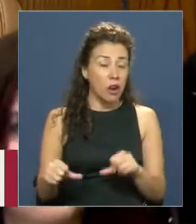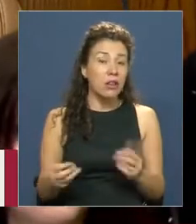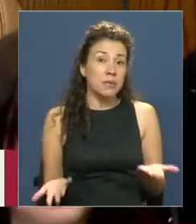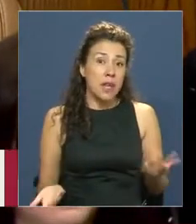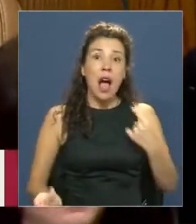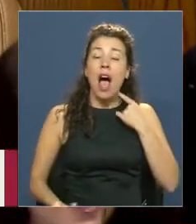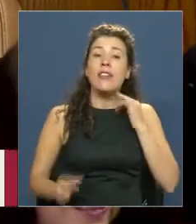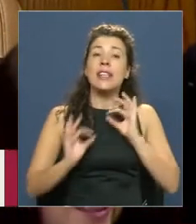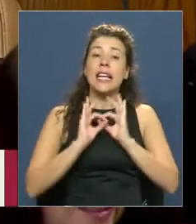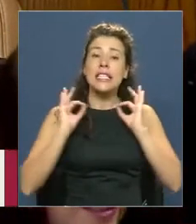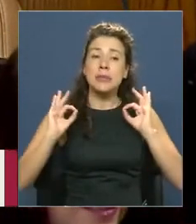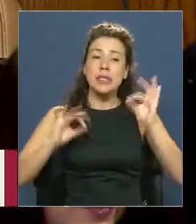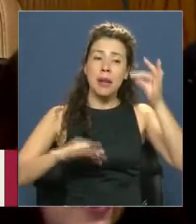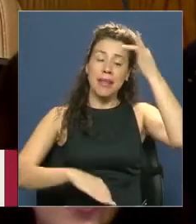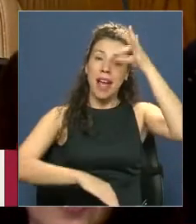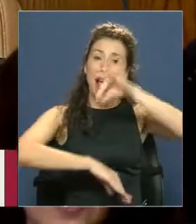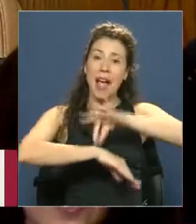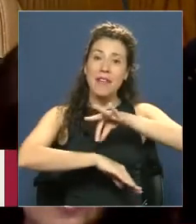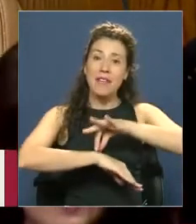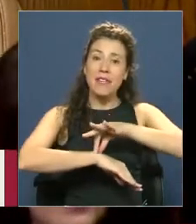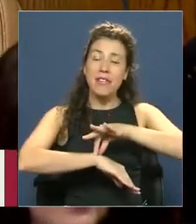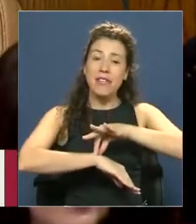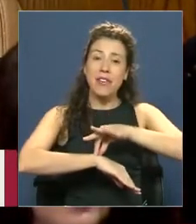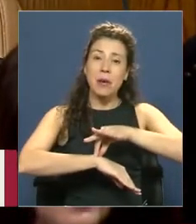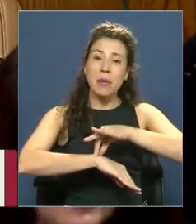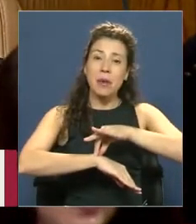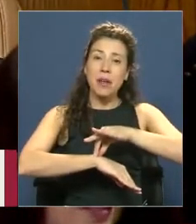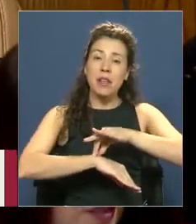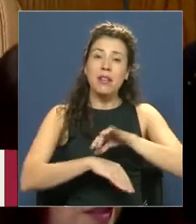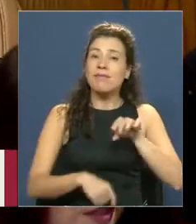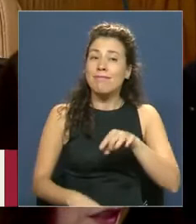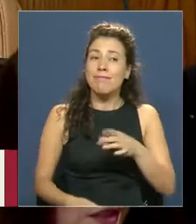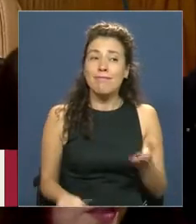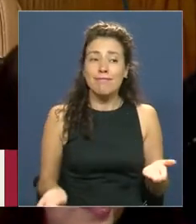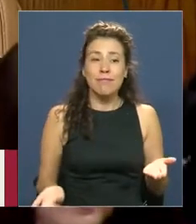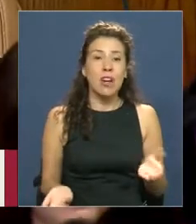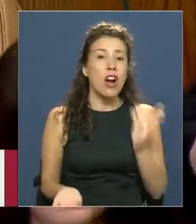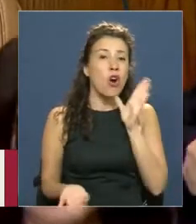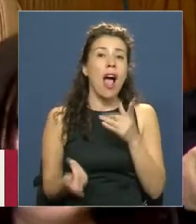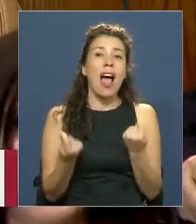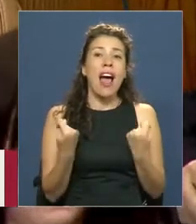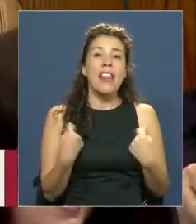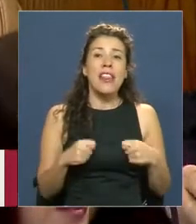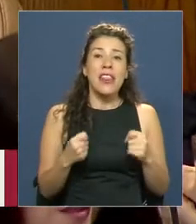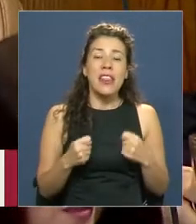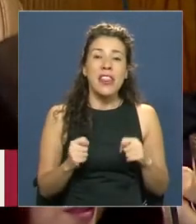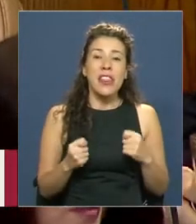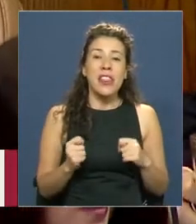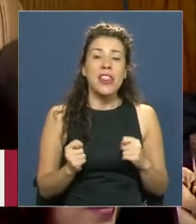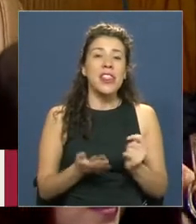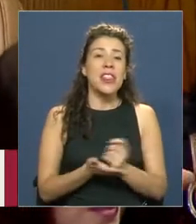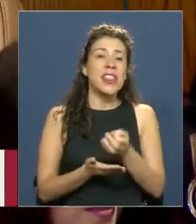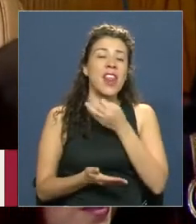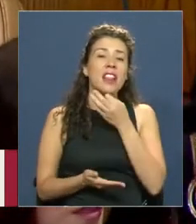afecta particularmente a estas enfermedades que en gran medida no tienen un tratamiento o tienen tratamientos solo